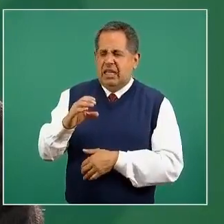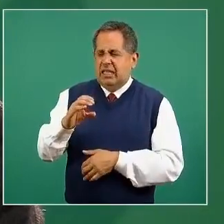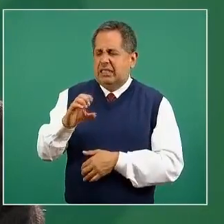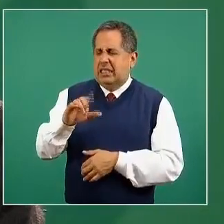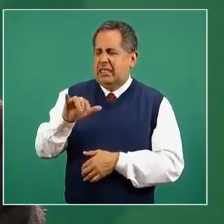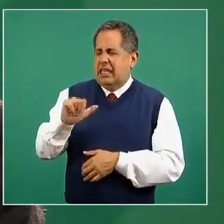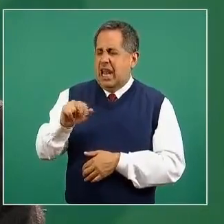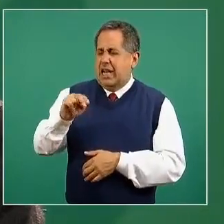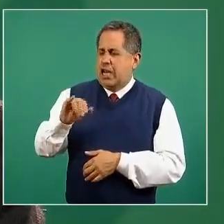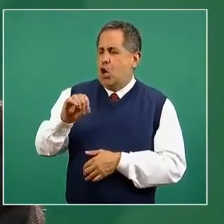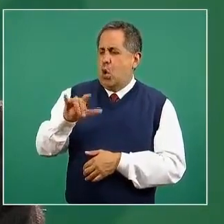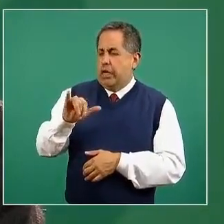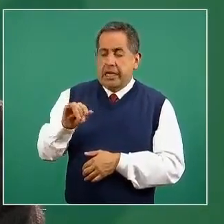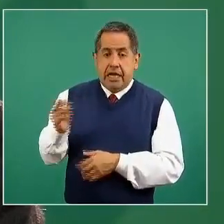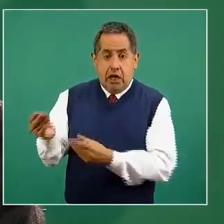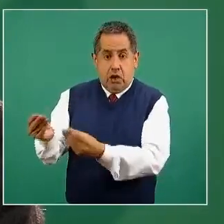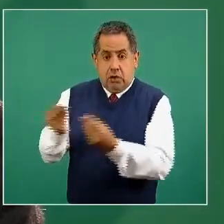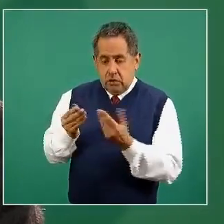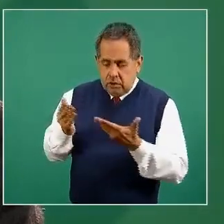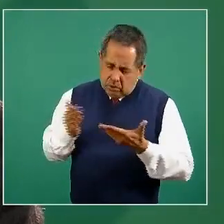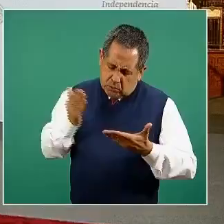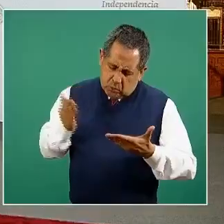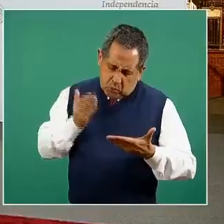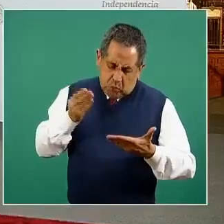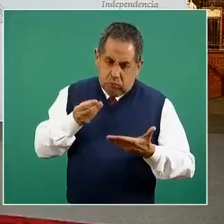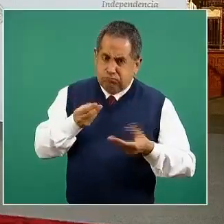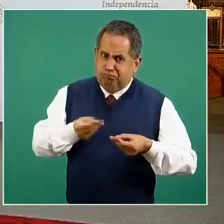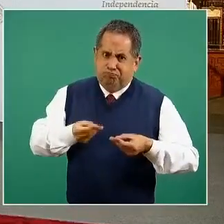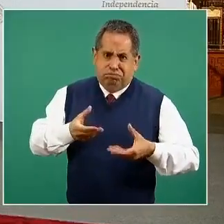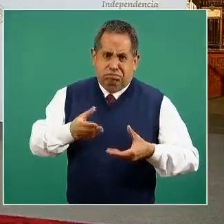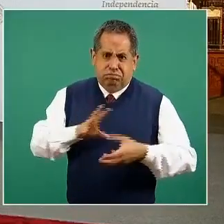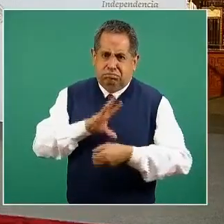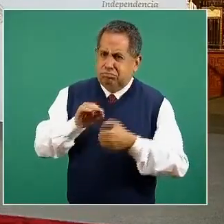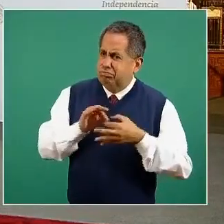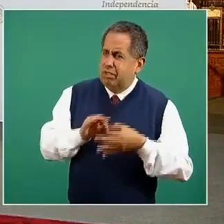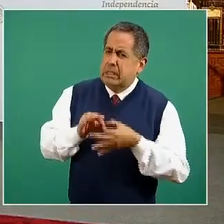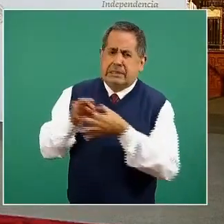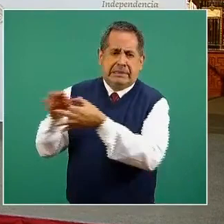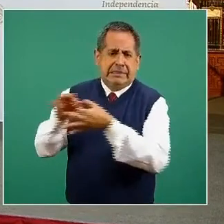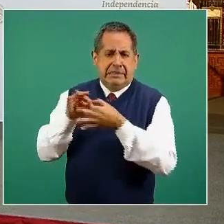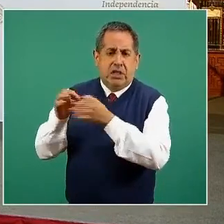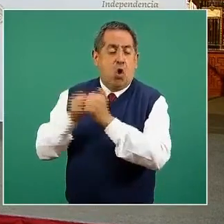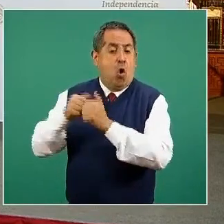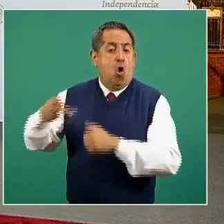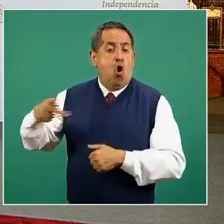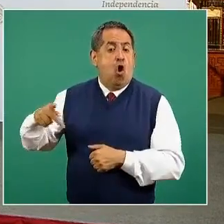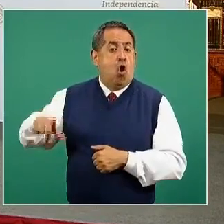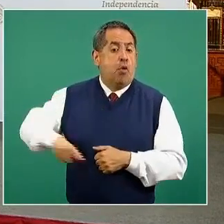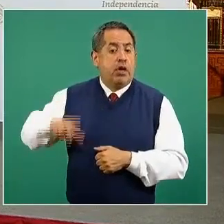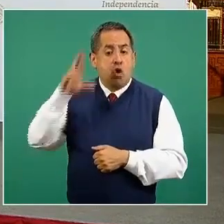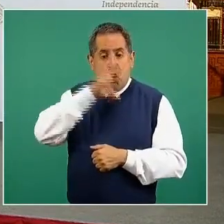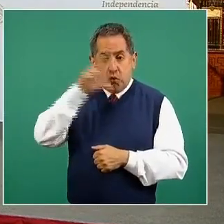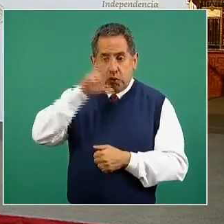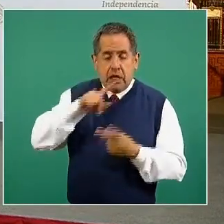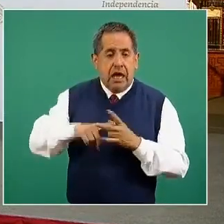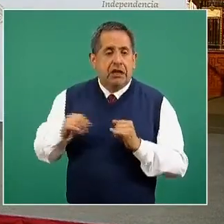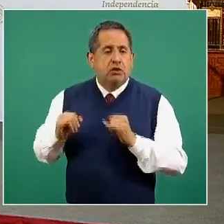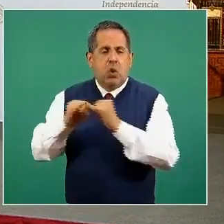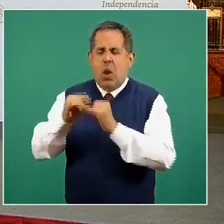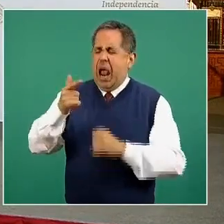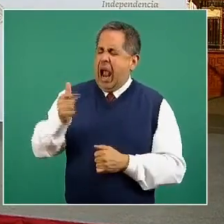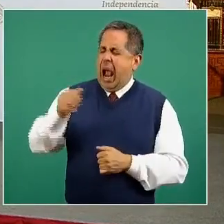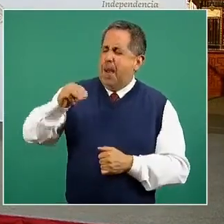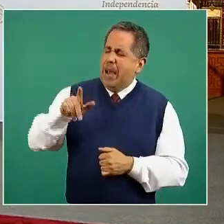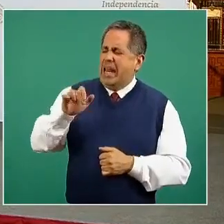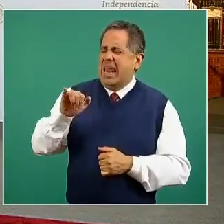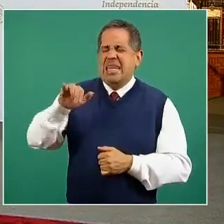Nicolini, nos compartieron la experiencia de un trabajo muy estrecho que estuvieron haciendo con el gobierno ruso, con el Instituto Gamaleya, que es